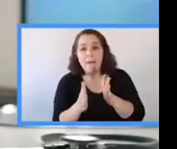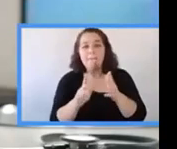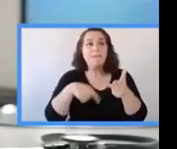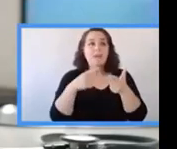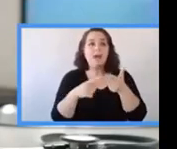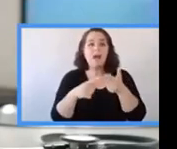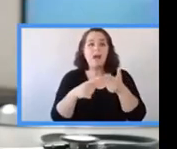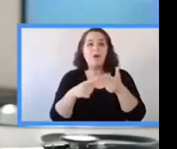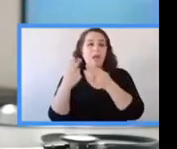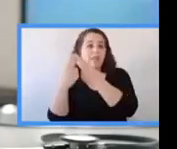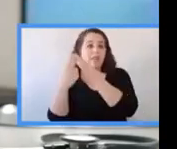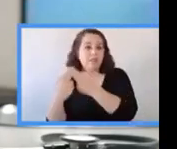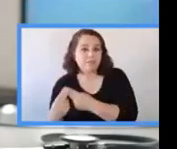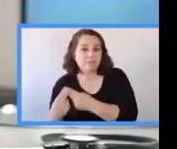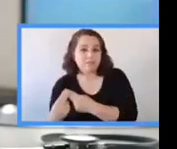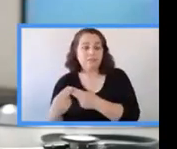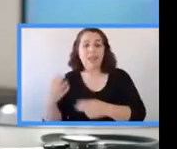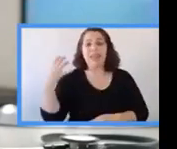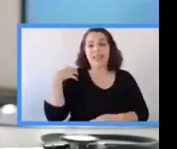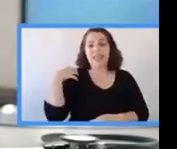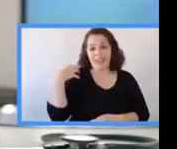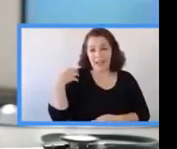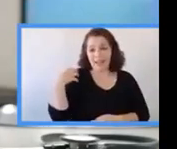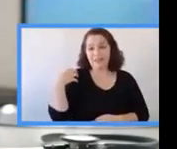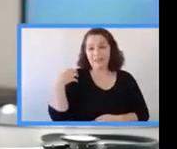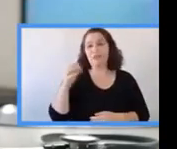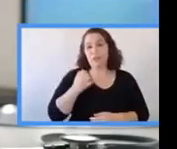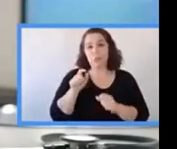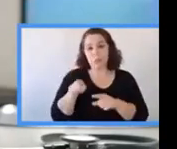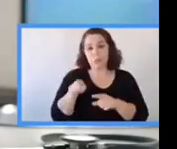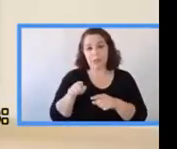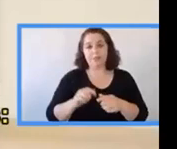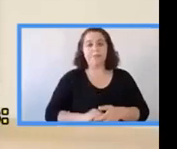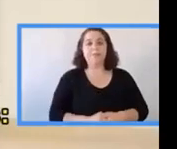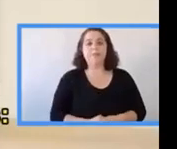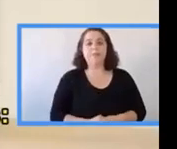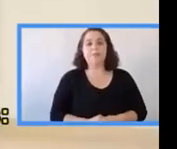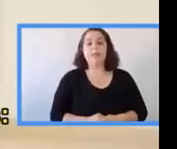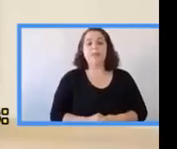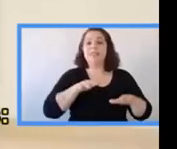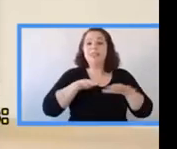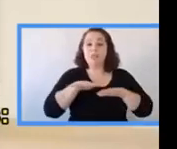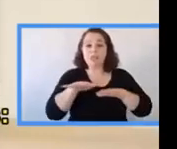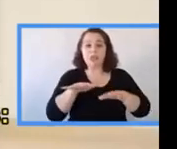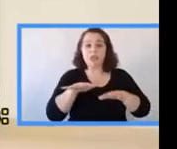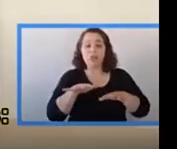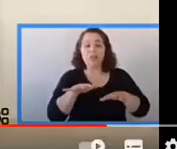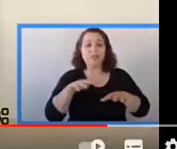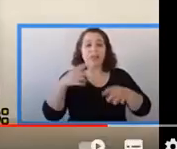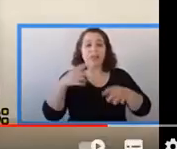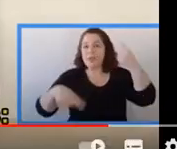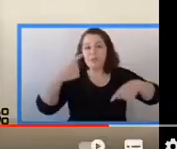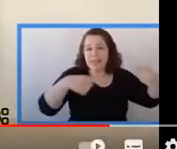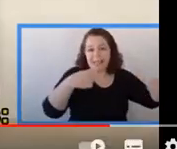o evaluativa en general que se le ha hecho. Dependiendo de cada situación puede